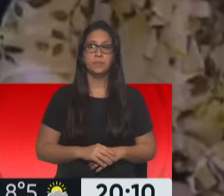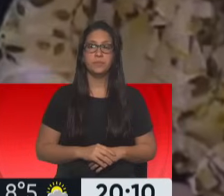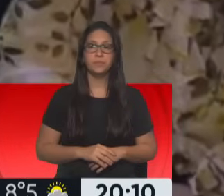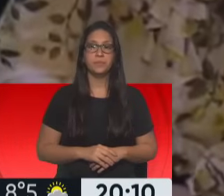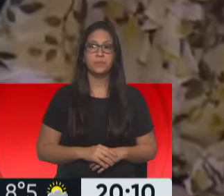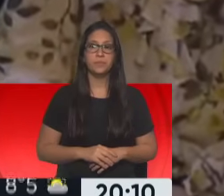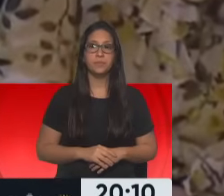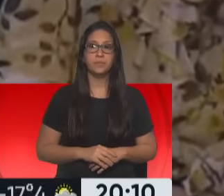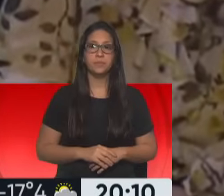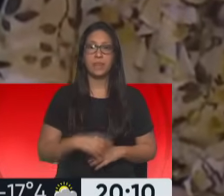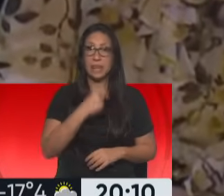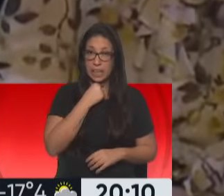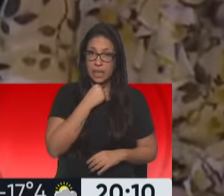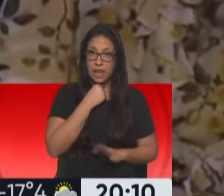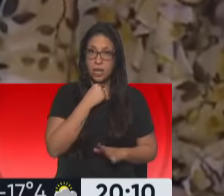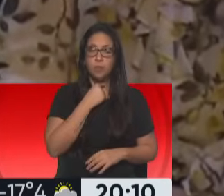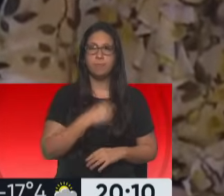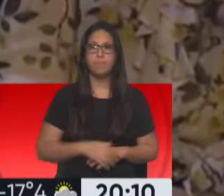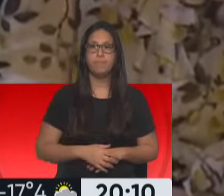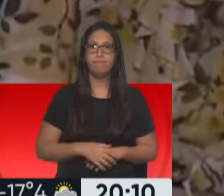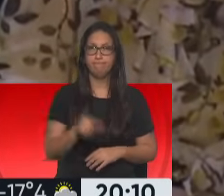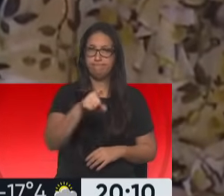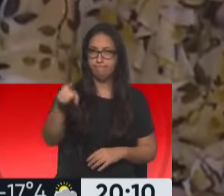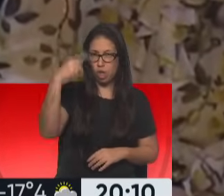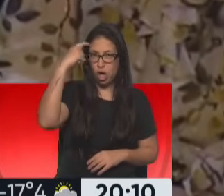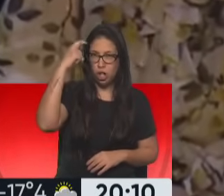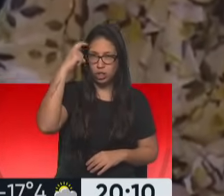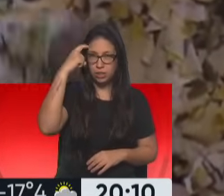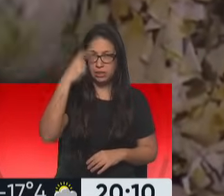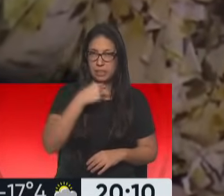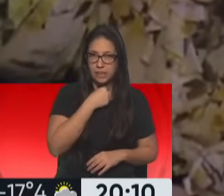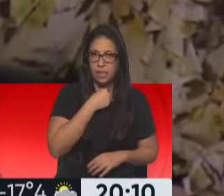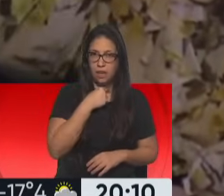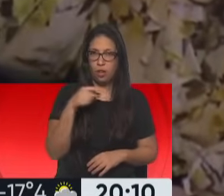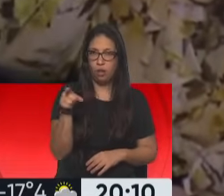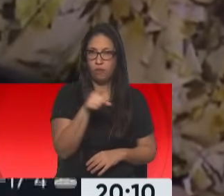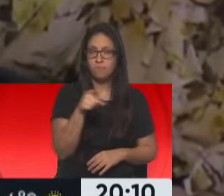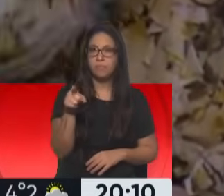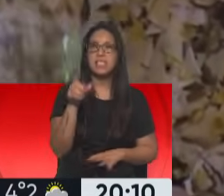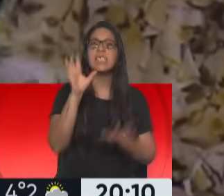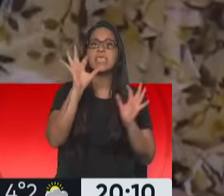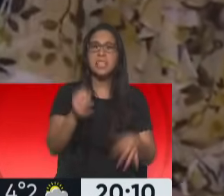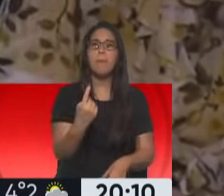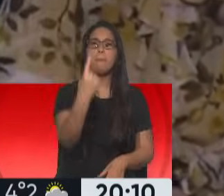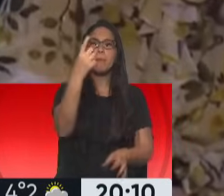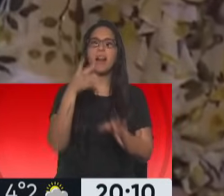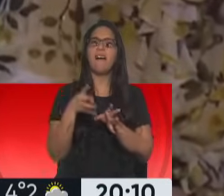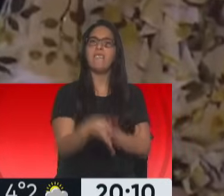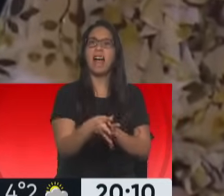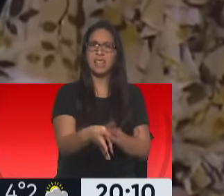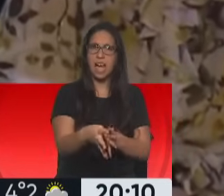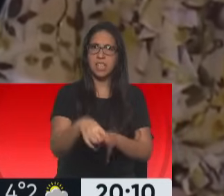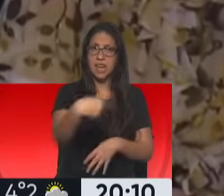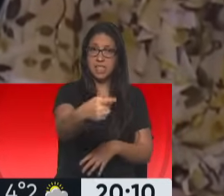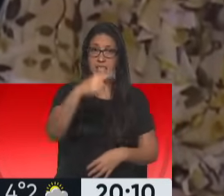Quiero que tomen conciencia de lo importante que es esta primer batalla el